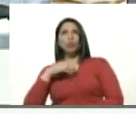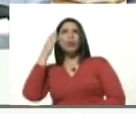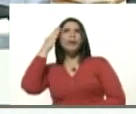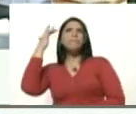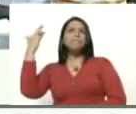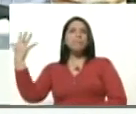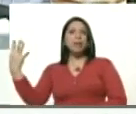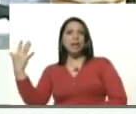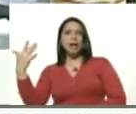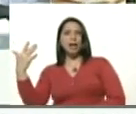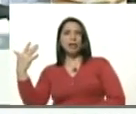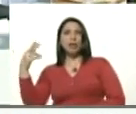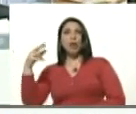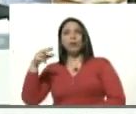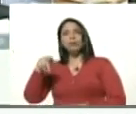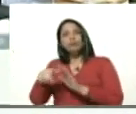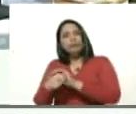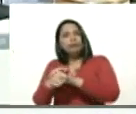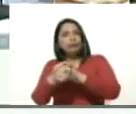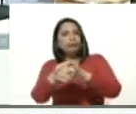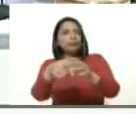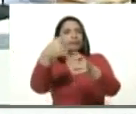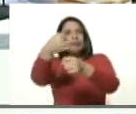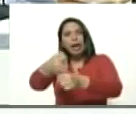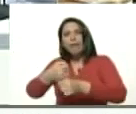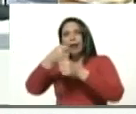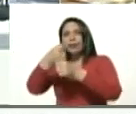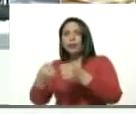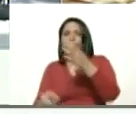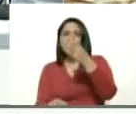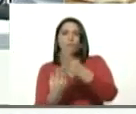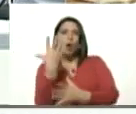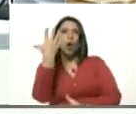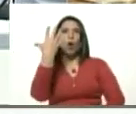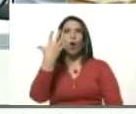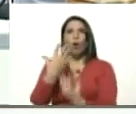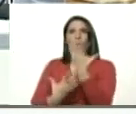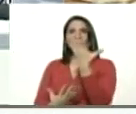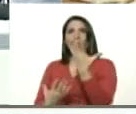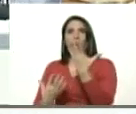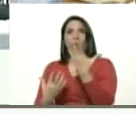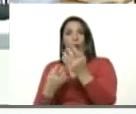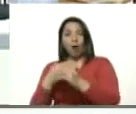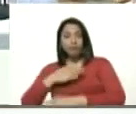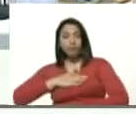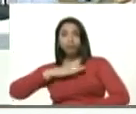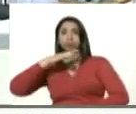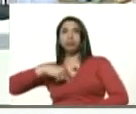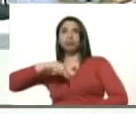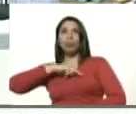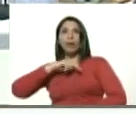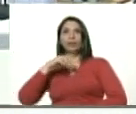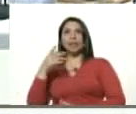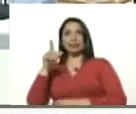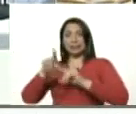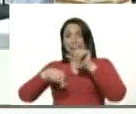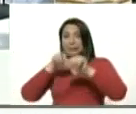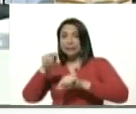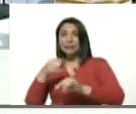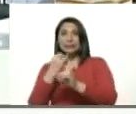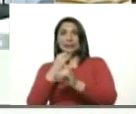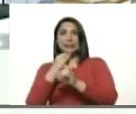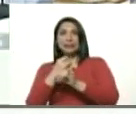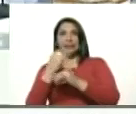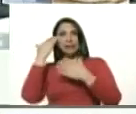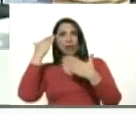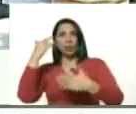Aquiles. Tortuguitas, caballitos, flores, están saturando nuestras redes sociales. Así que un saludo